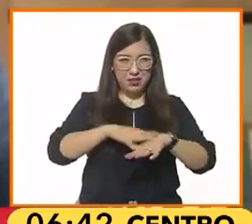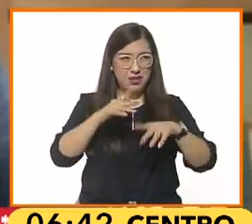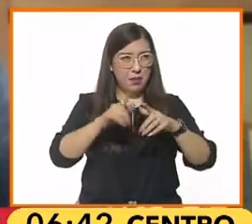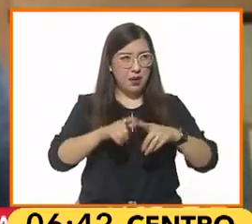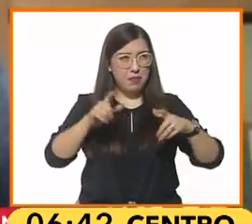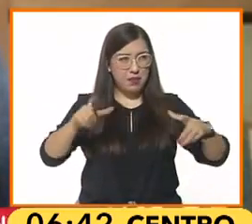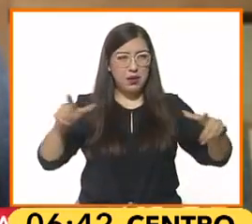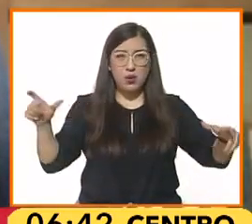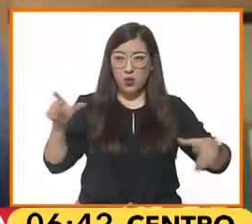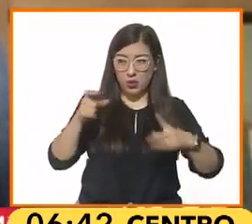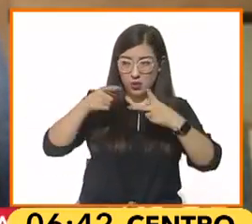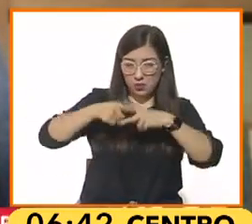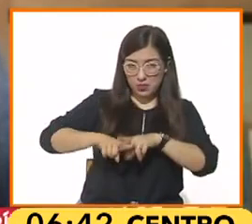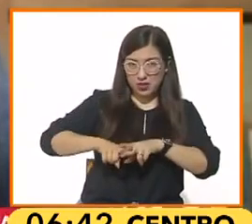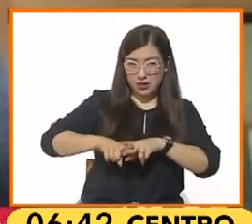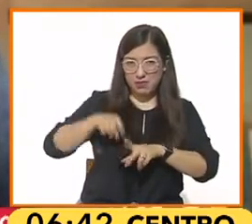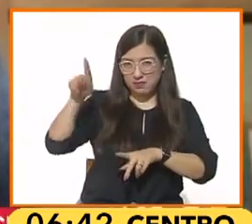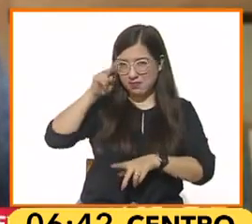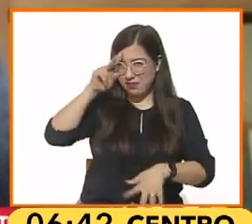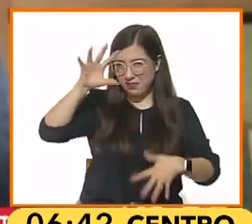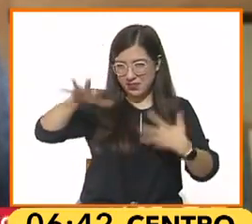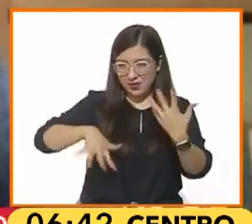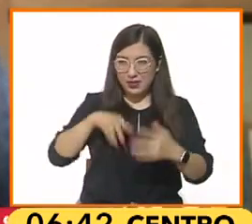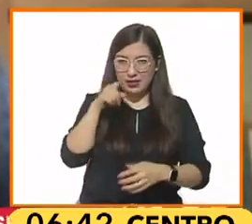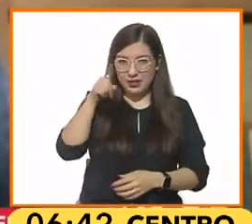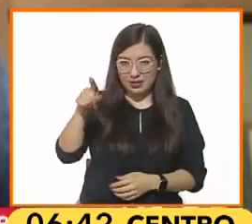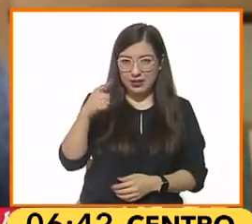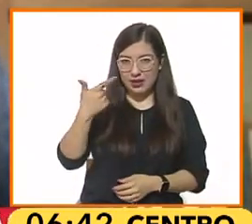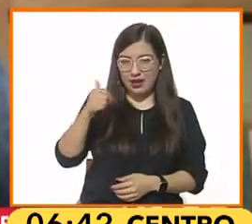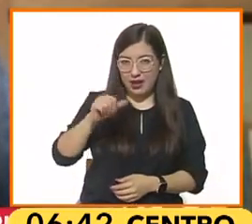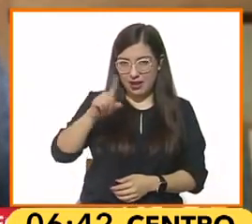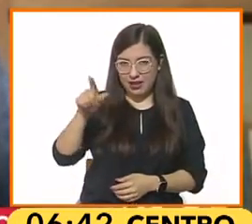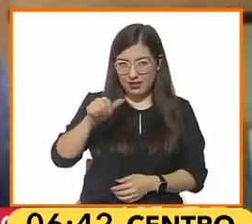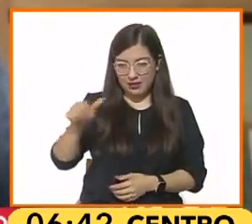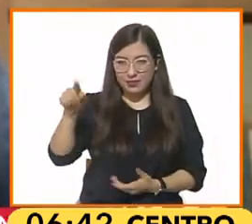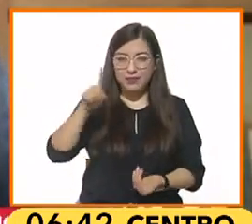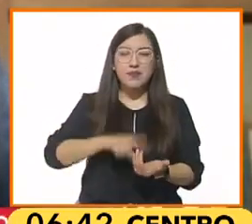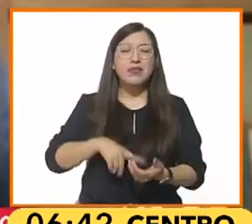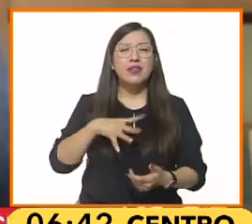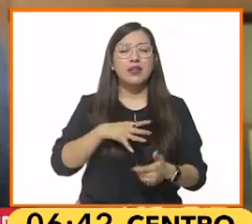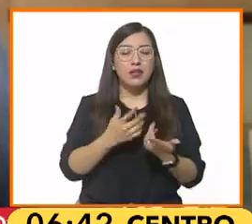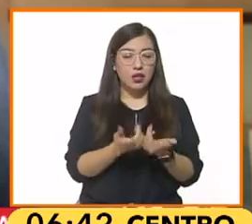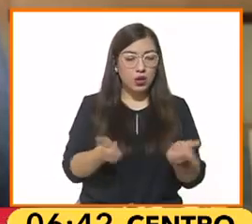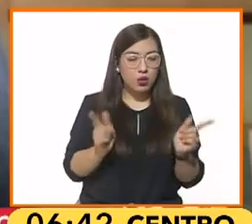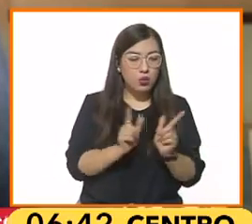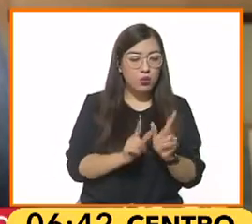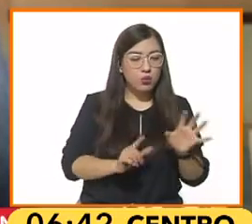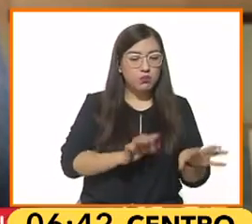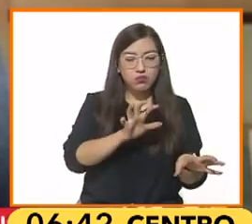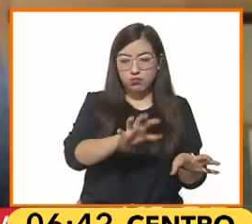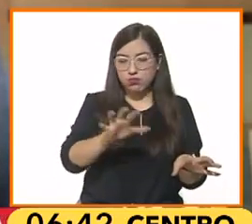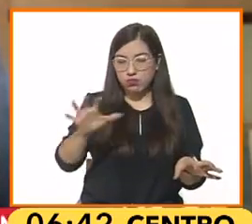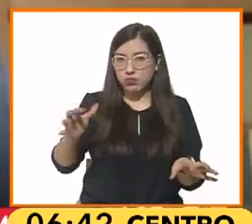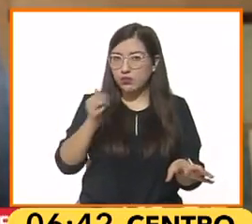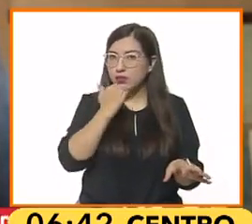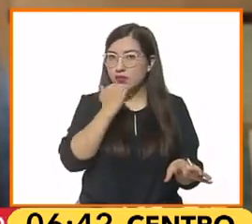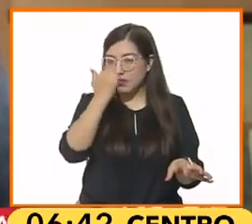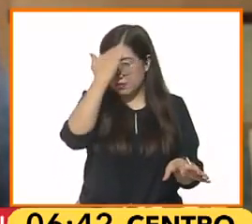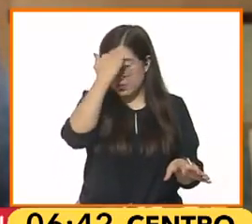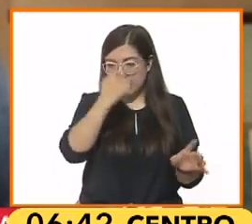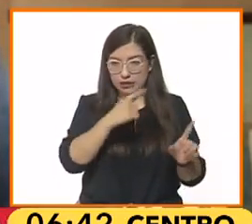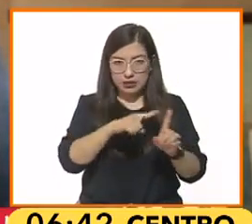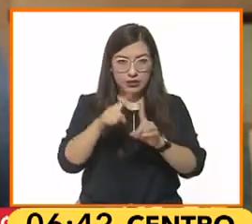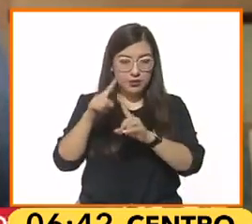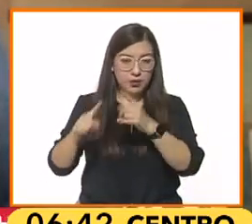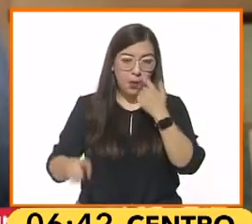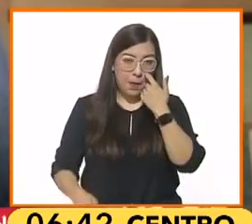La situación en Cisjordania es que también hay agrupaciones de Hamás y de otros movimientos de la llamada Cámara de Resistencia en